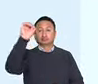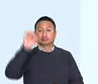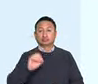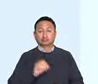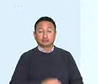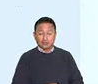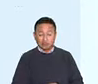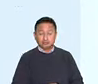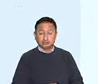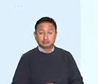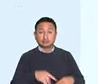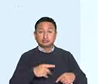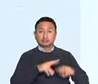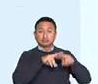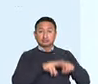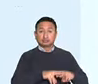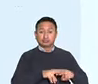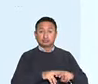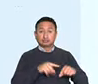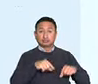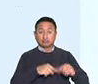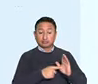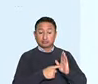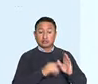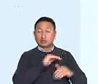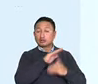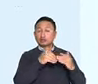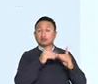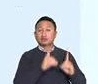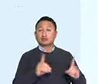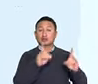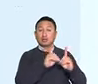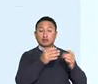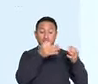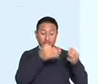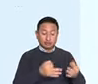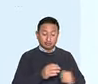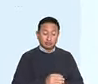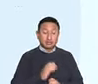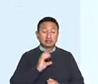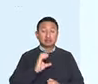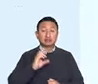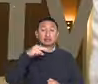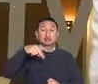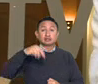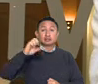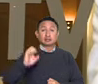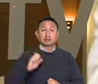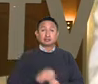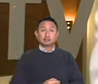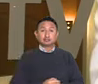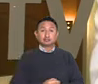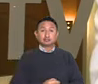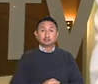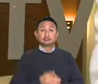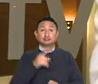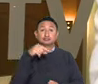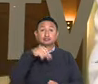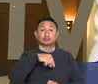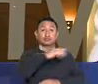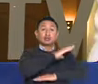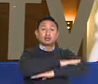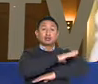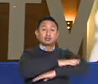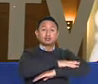14.32%. Estamos revisando, amigos televidentes, todos los datos oficiales por parte del Consejo Nacional Electoral desde su